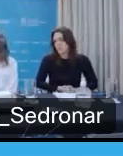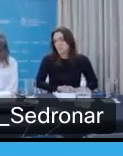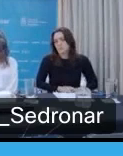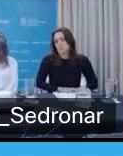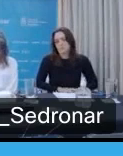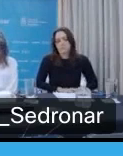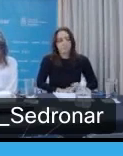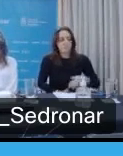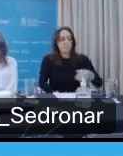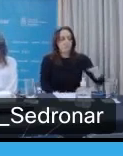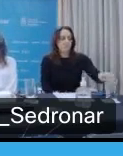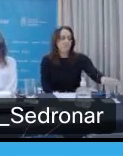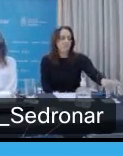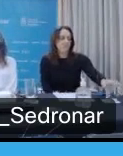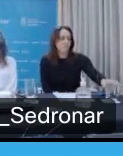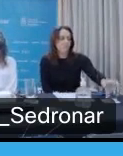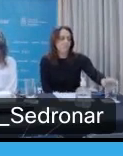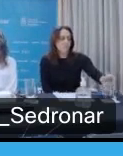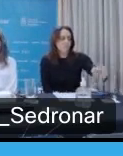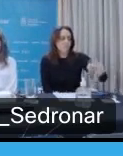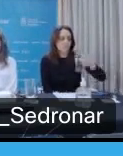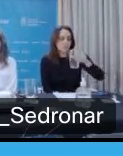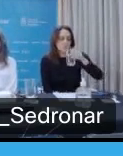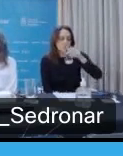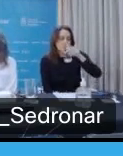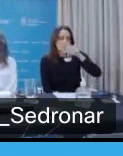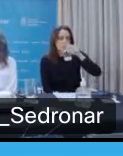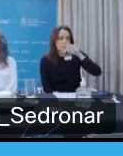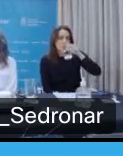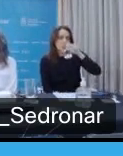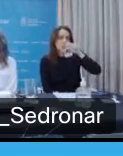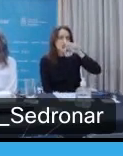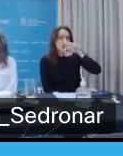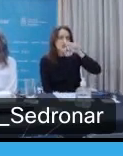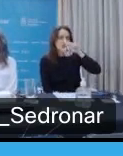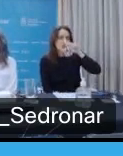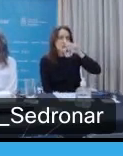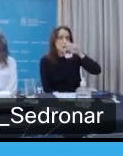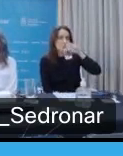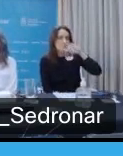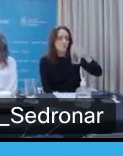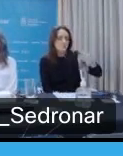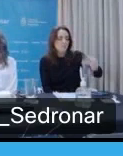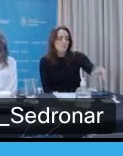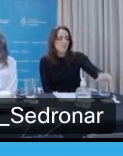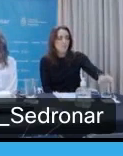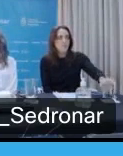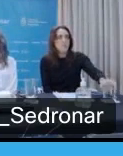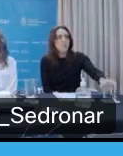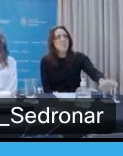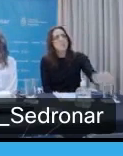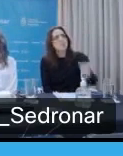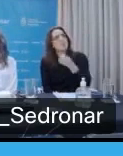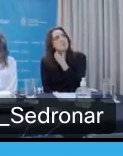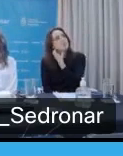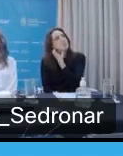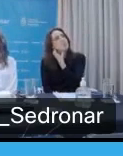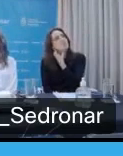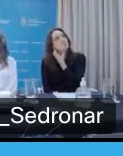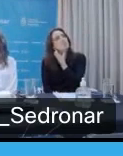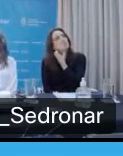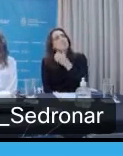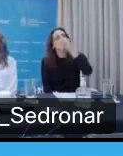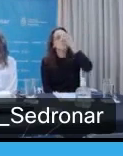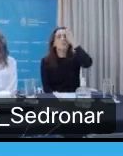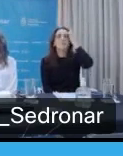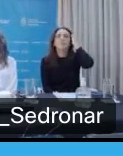piensa los consumos problemáticos en términos generales, digamos, para